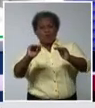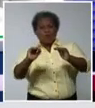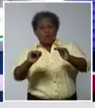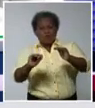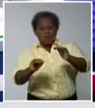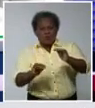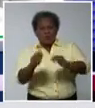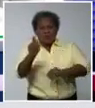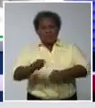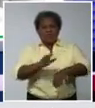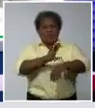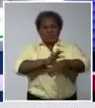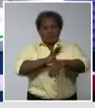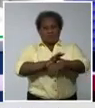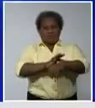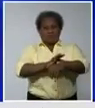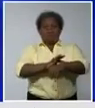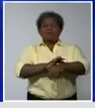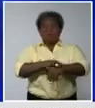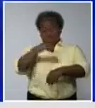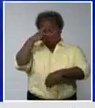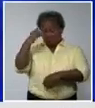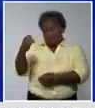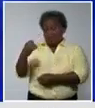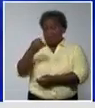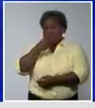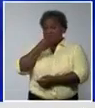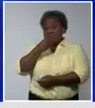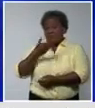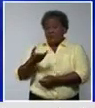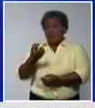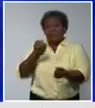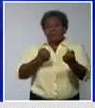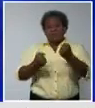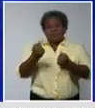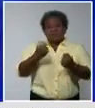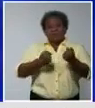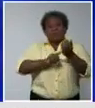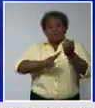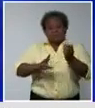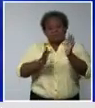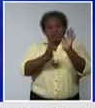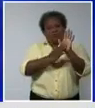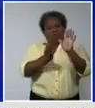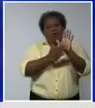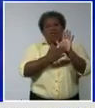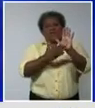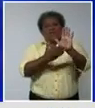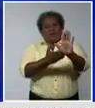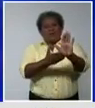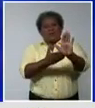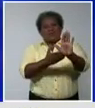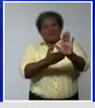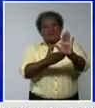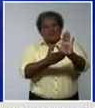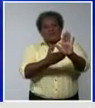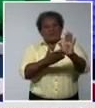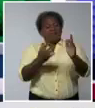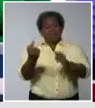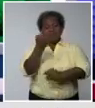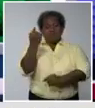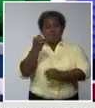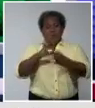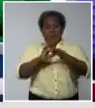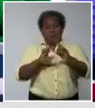doctor. Sí, se puede. Se puede y varias provincias lo han demostrado, ¿no? Porque no es solo